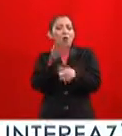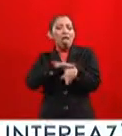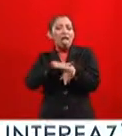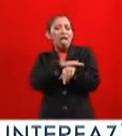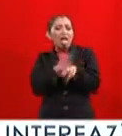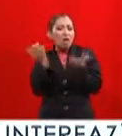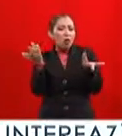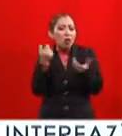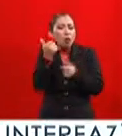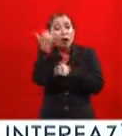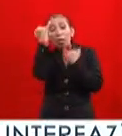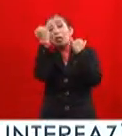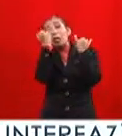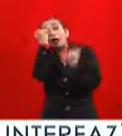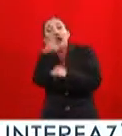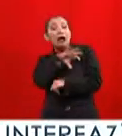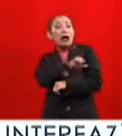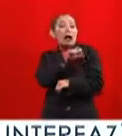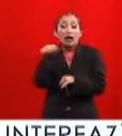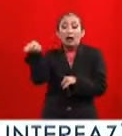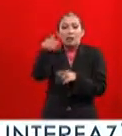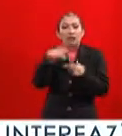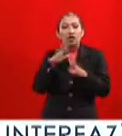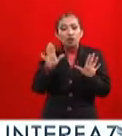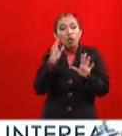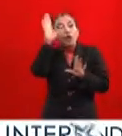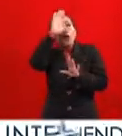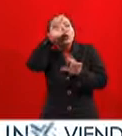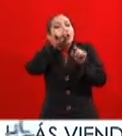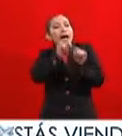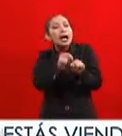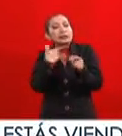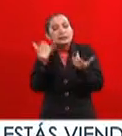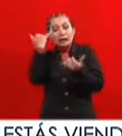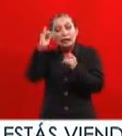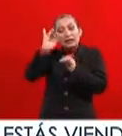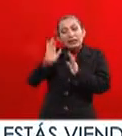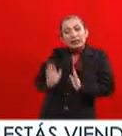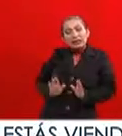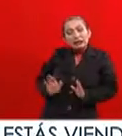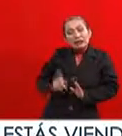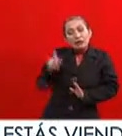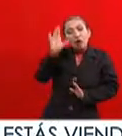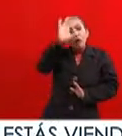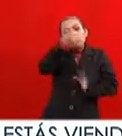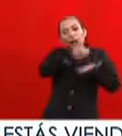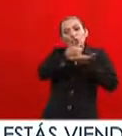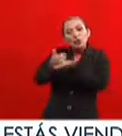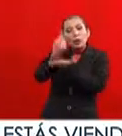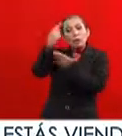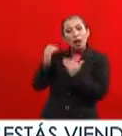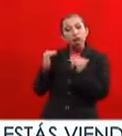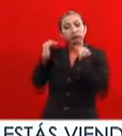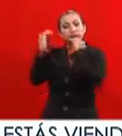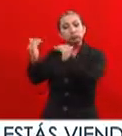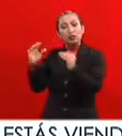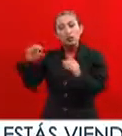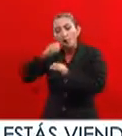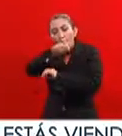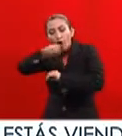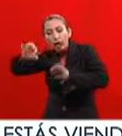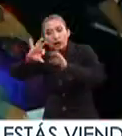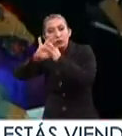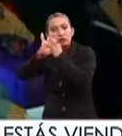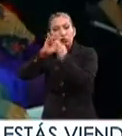las meras predilecciones de los individuos, sino que las culturas construyen identidades, que las culturas potencian procesos de